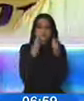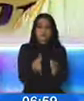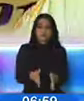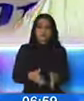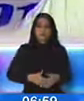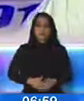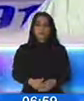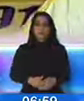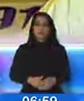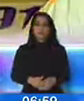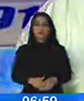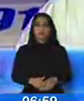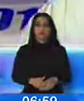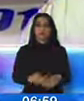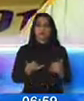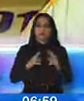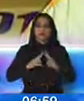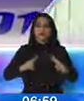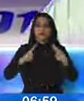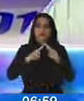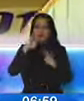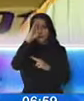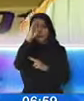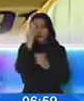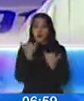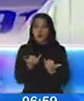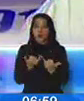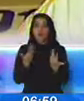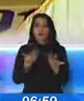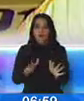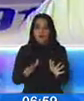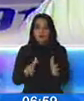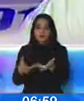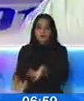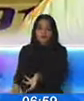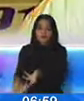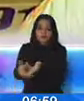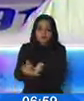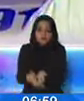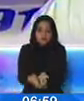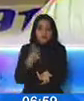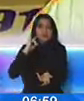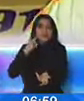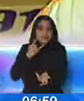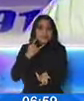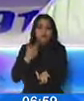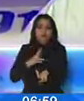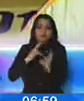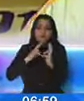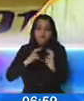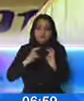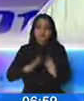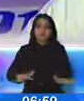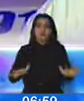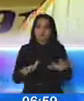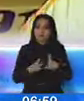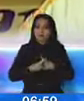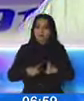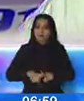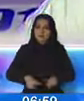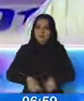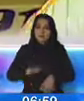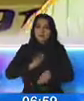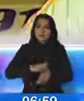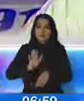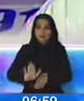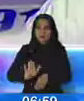En este momento, la unidad de criminalística procedió a realizar el levantamiento y las experticias correspondientes con respecto